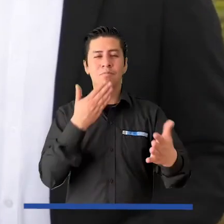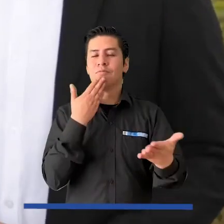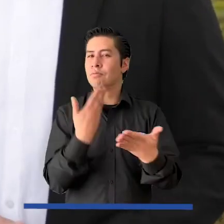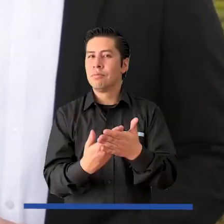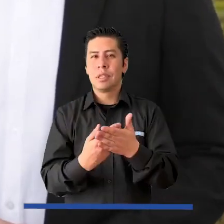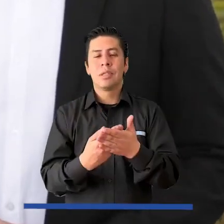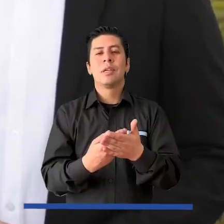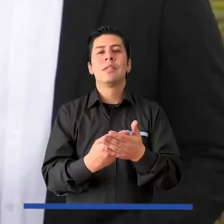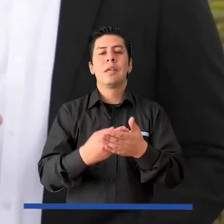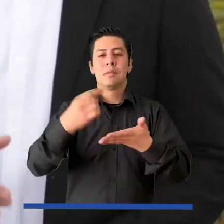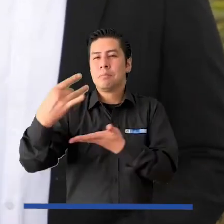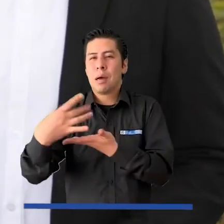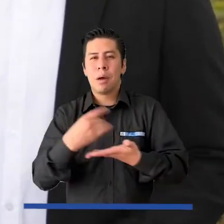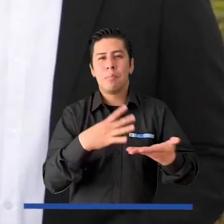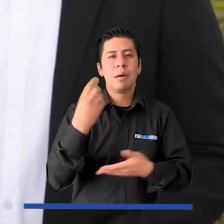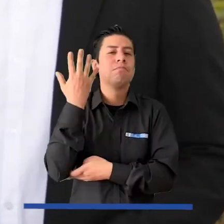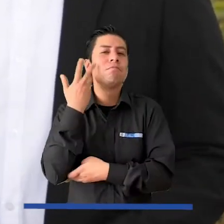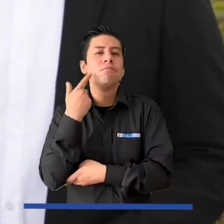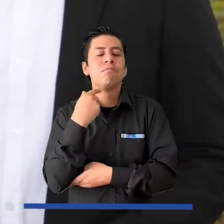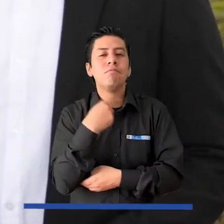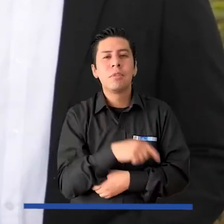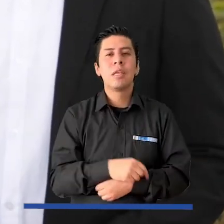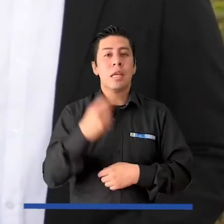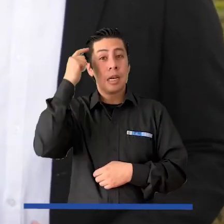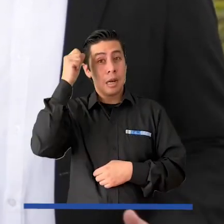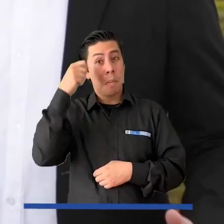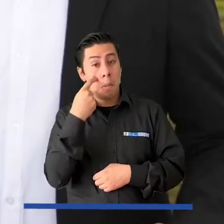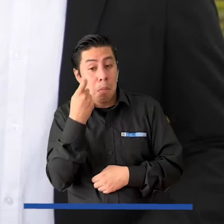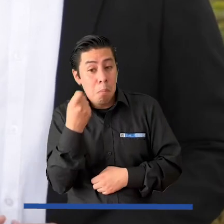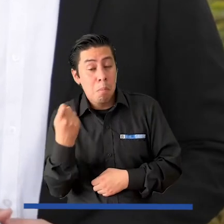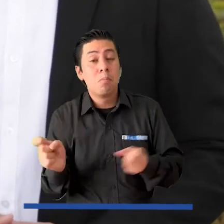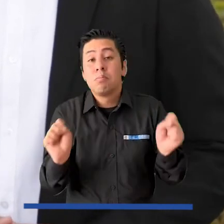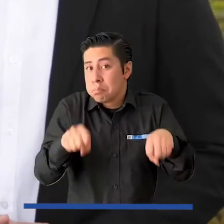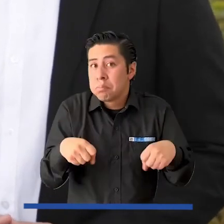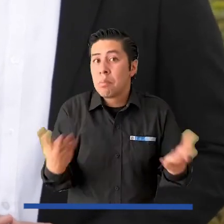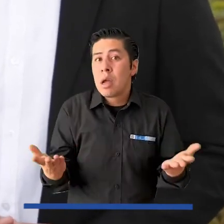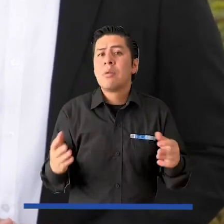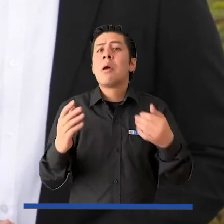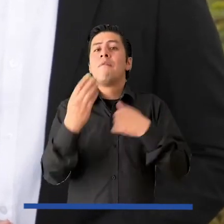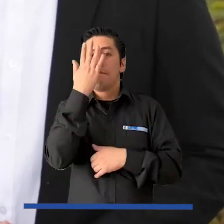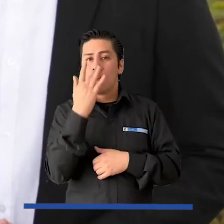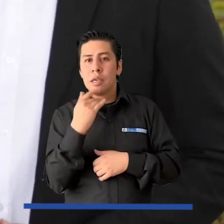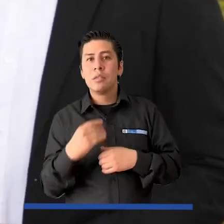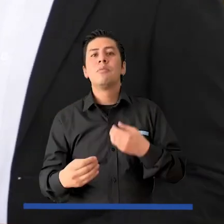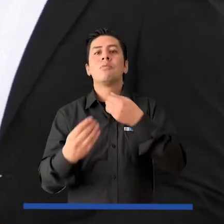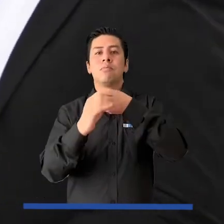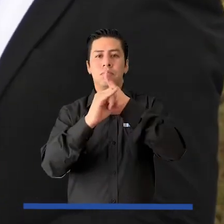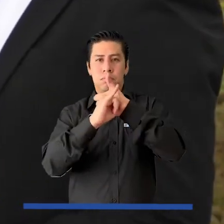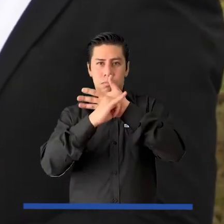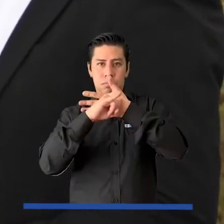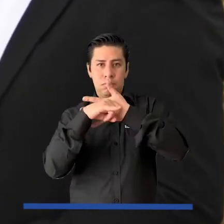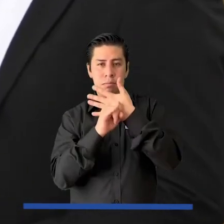Hasta aquí el informativo V Noticias. Muchas gracias a las personas que nos escriben a diario. Recuerden que pueden seguirnos en nuestras redes sociales a través